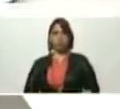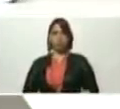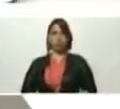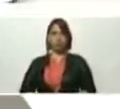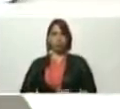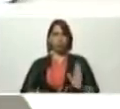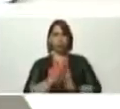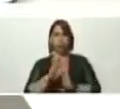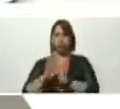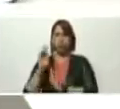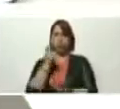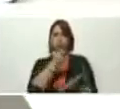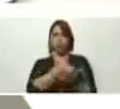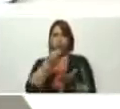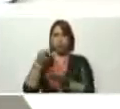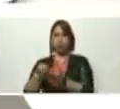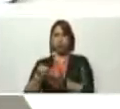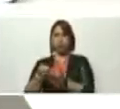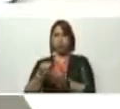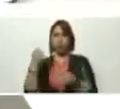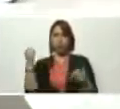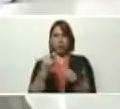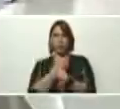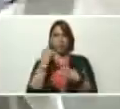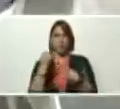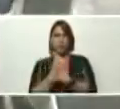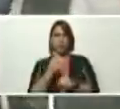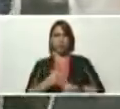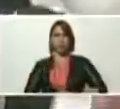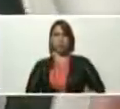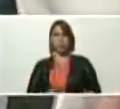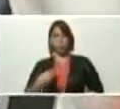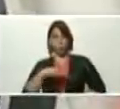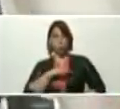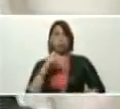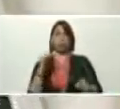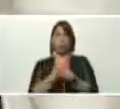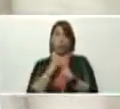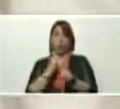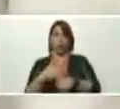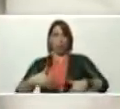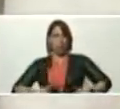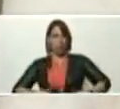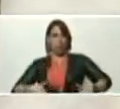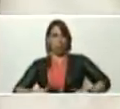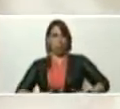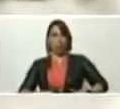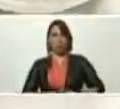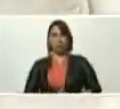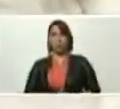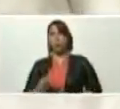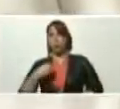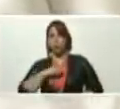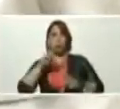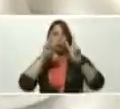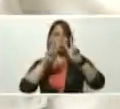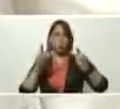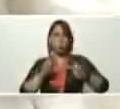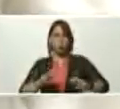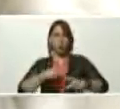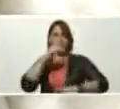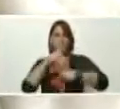aumentar la inversión y el trabajo. Estamos trabajando en eso. También hemos estado revisando el plan